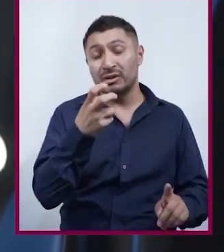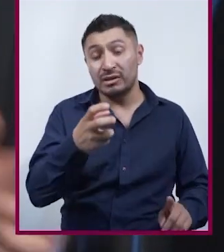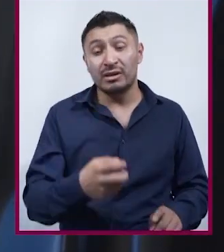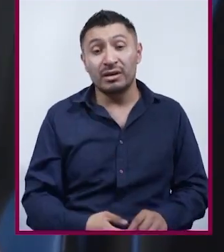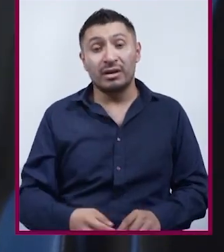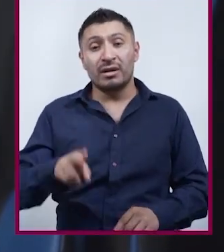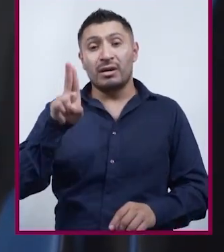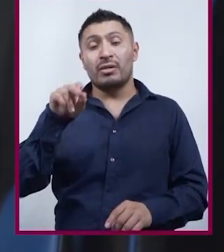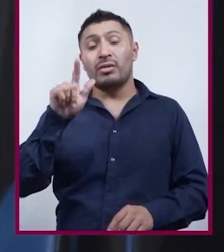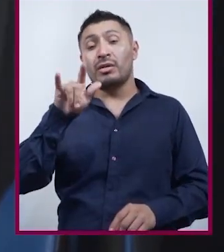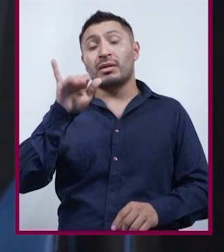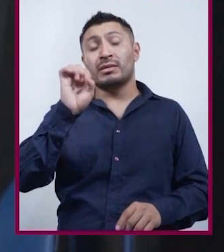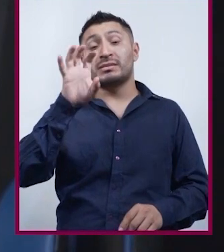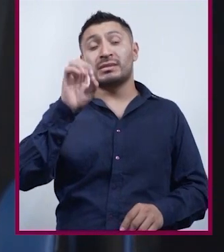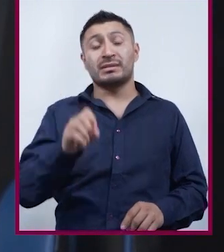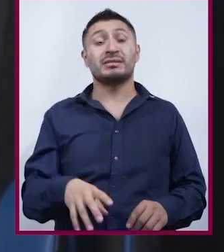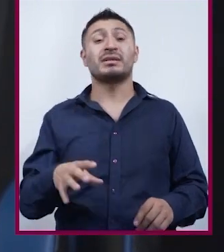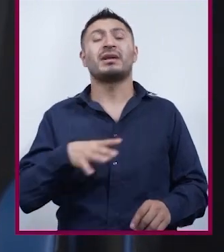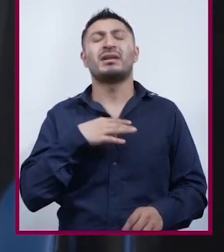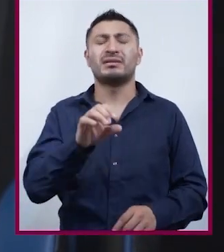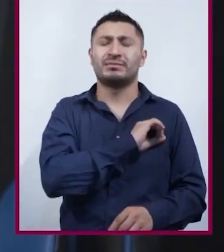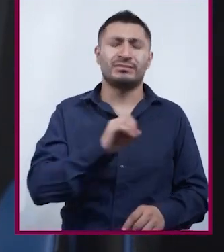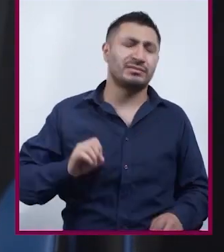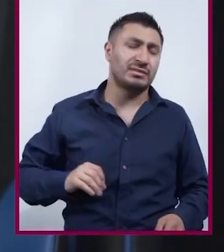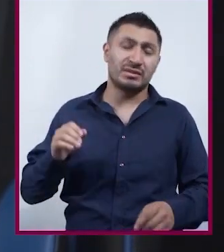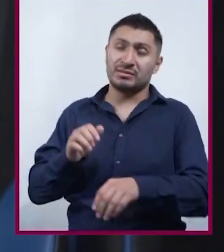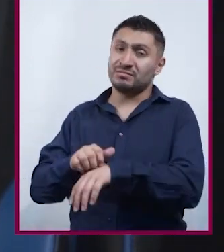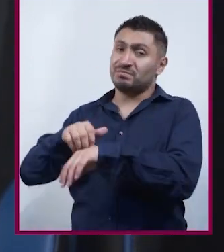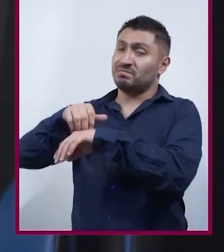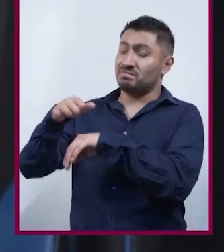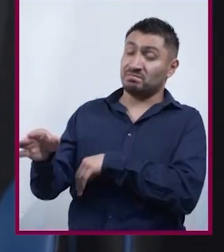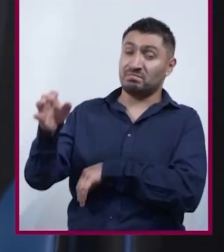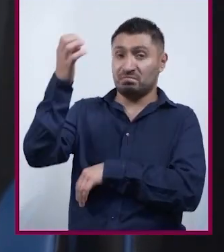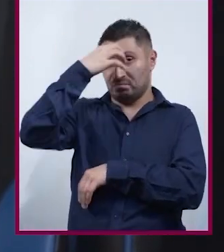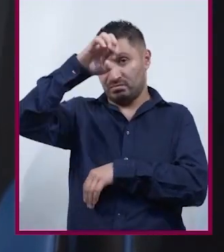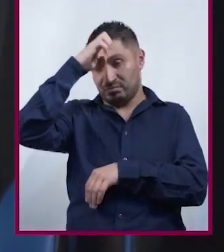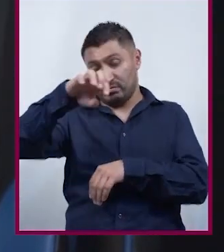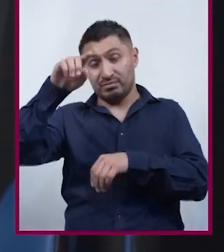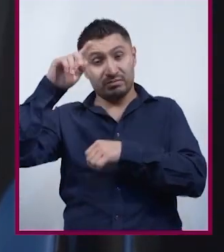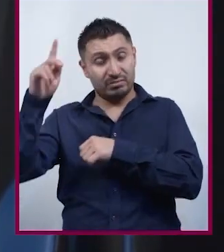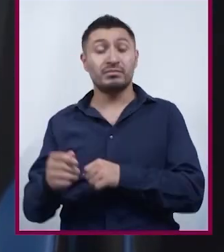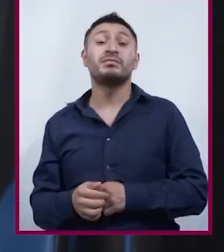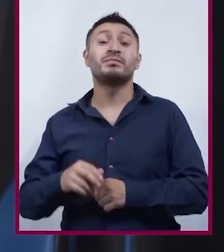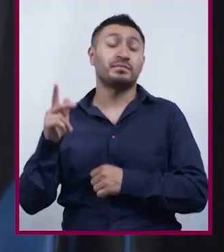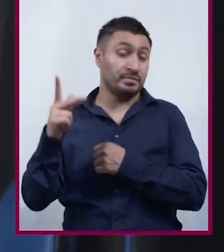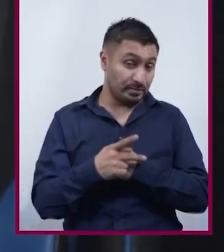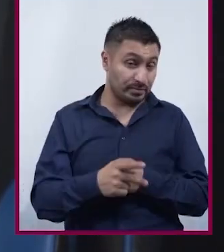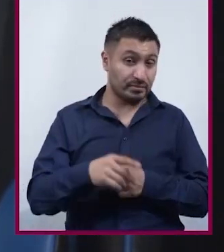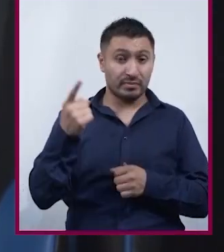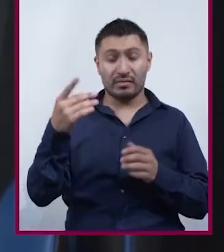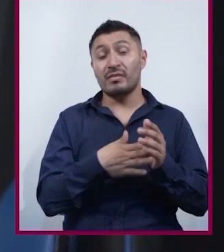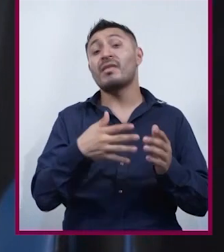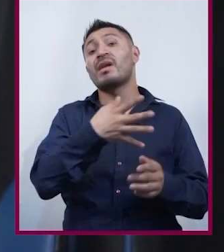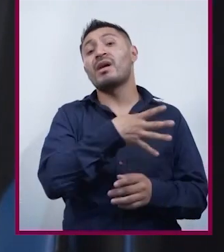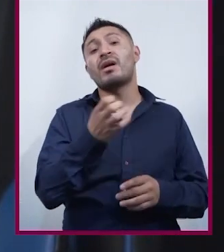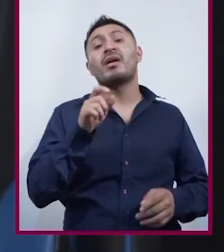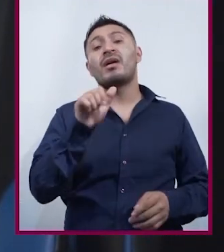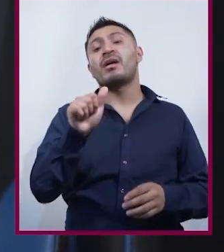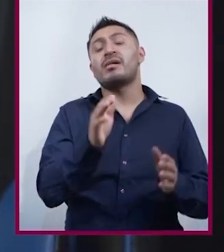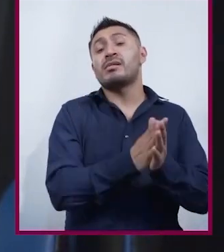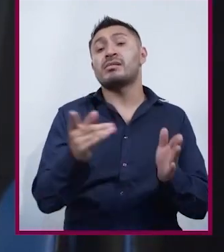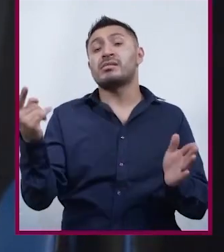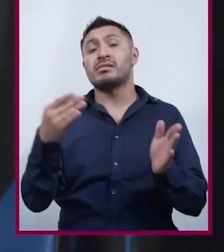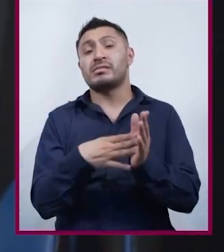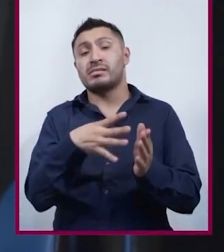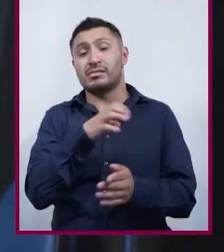razón, el Ulises Criollo se vio obligado a exiliarse en el extranjero, entre los años de 1916 y